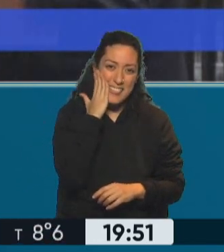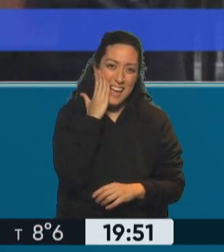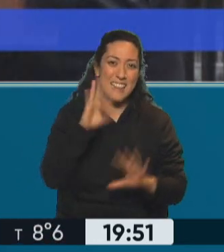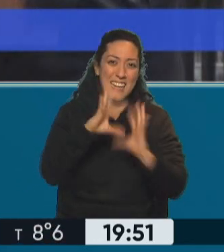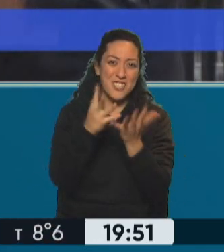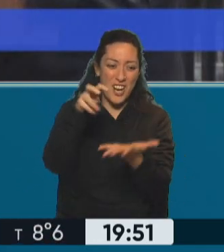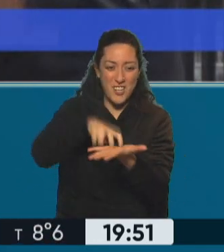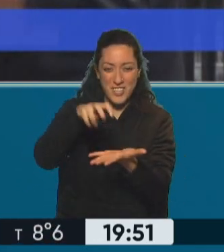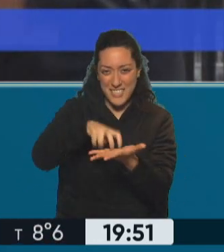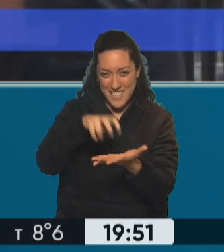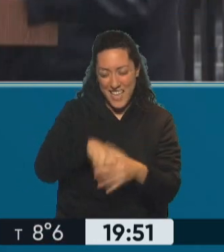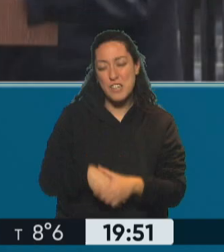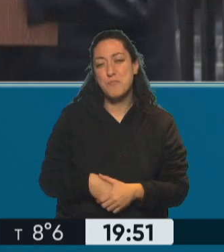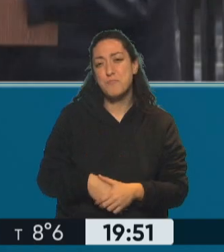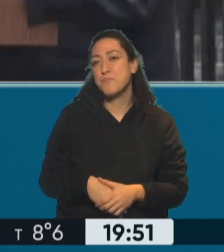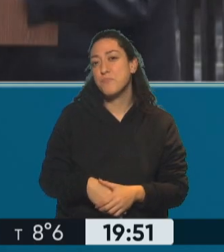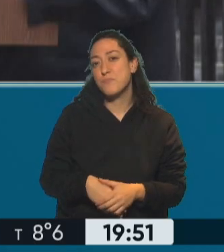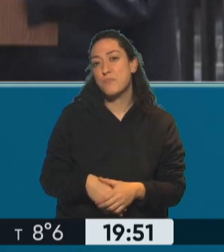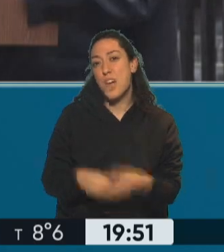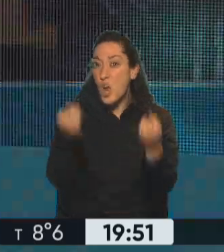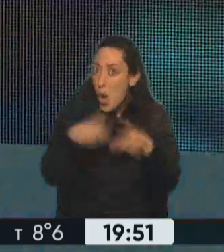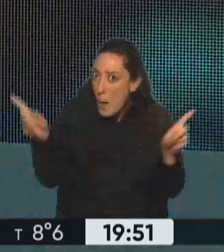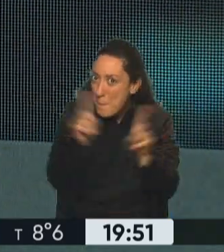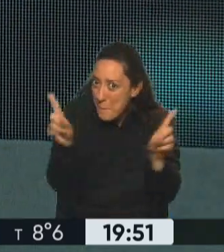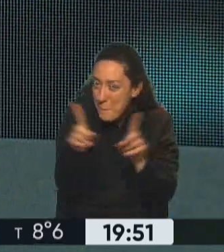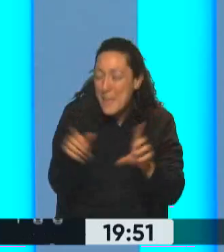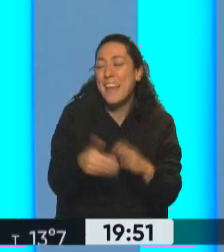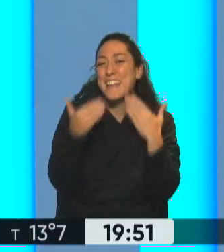internacional. Muy bien, no se lo pierdan entonces. Gracias, Leti, como siempre. Por favor.